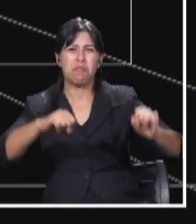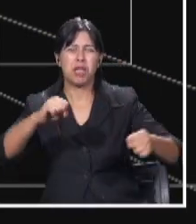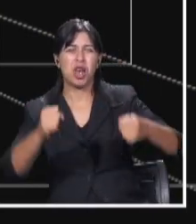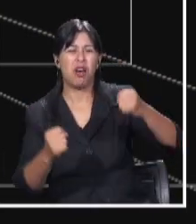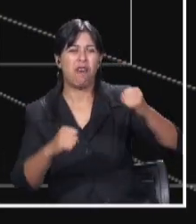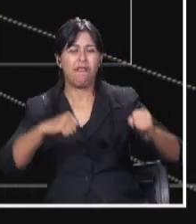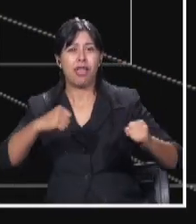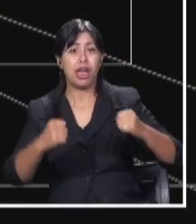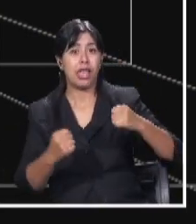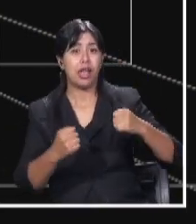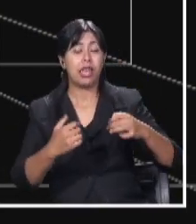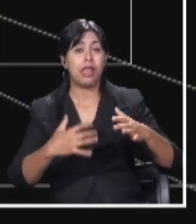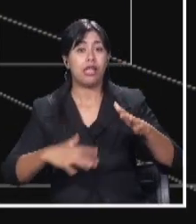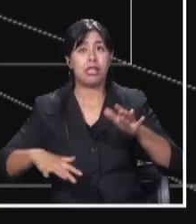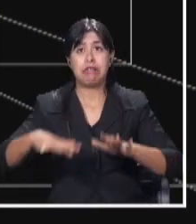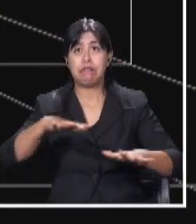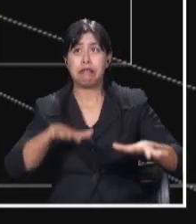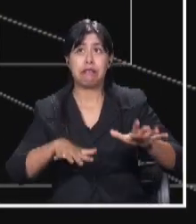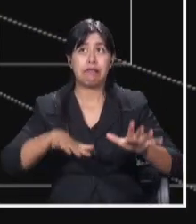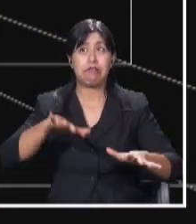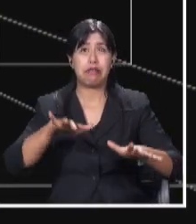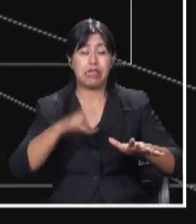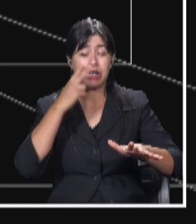empieza a darse cuenta que, no sé si,